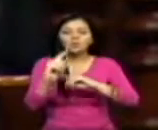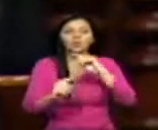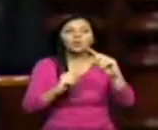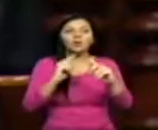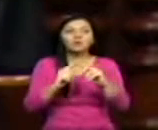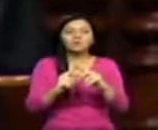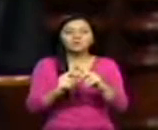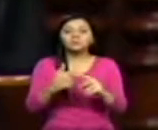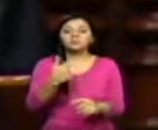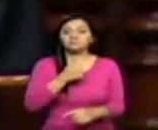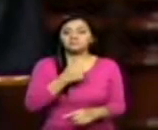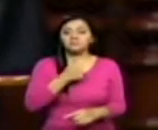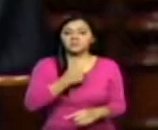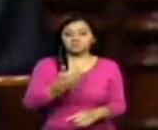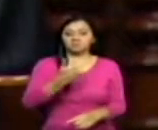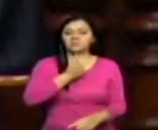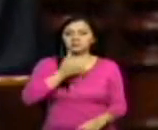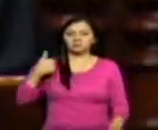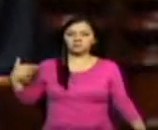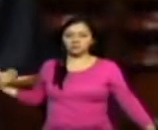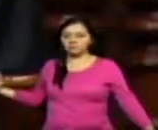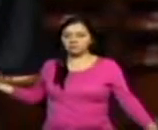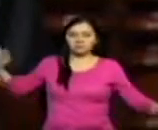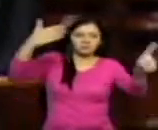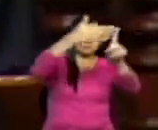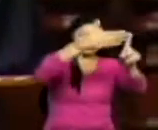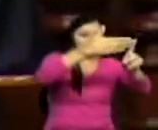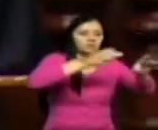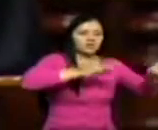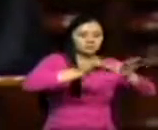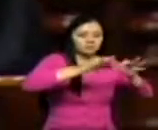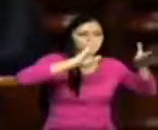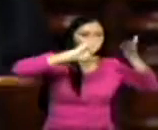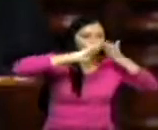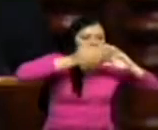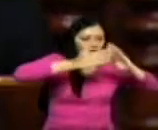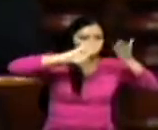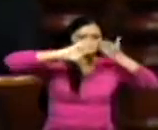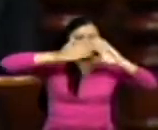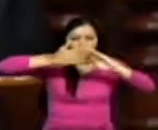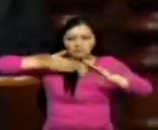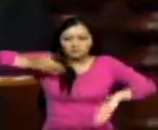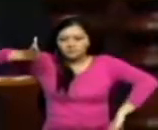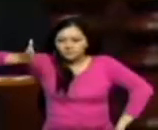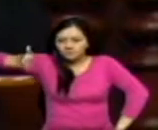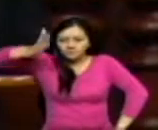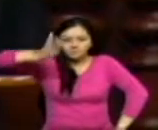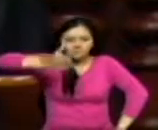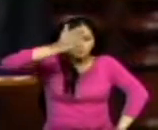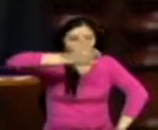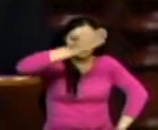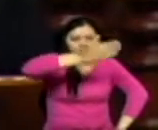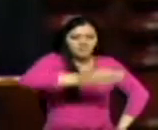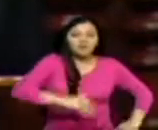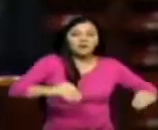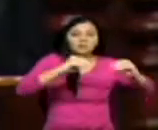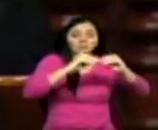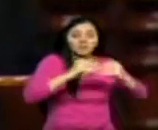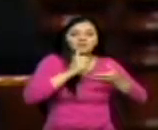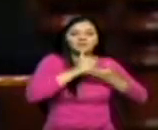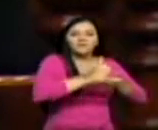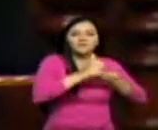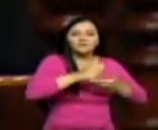incluso con mi propia presencia, comunidad por comunidad, los costos y beneficios que